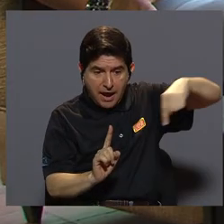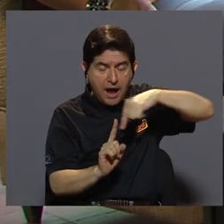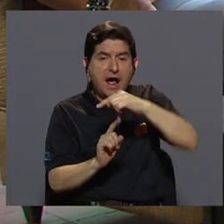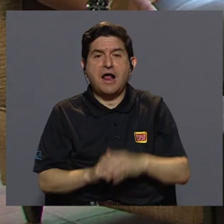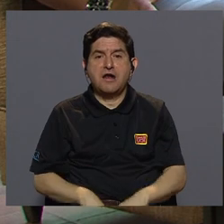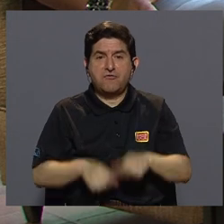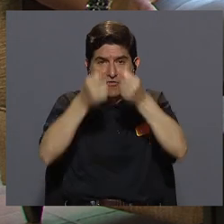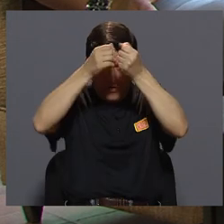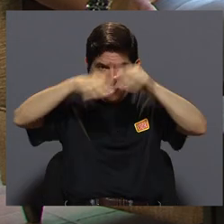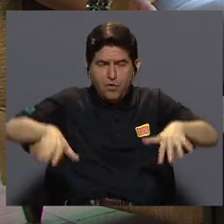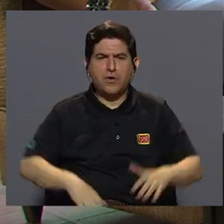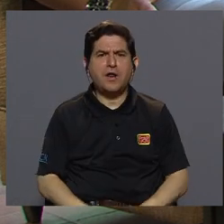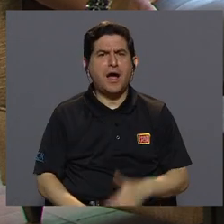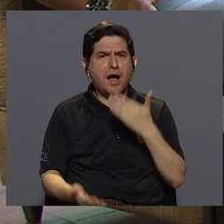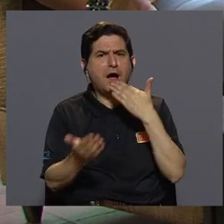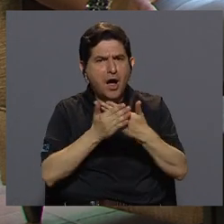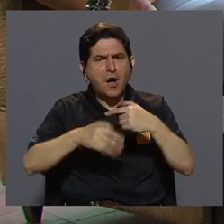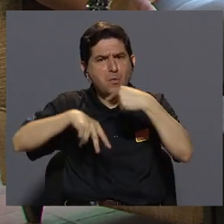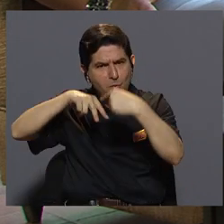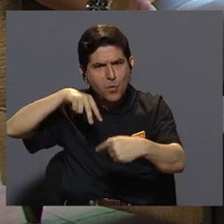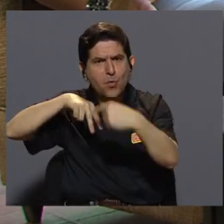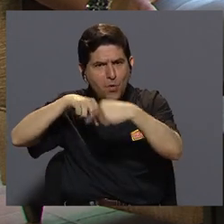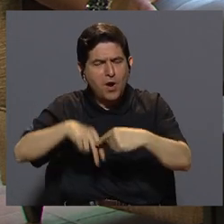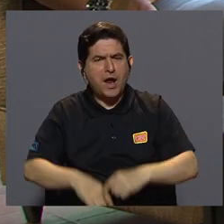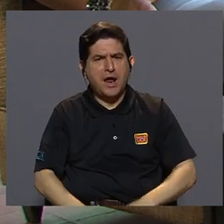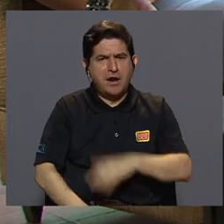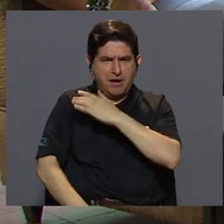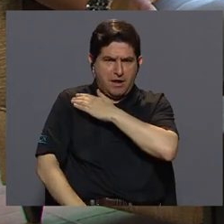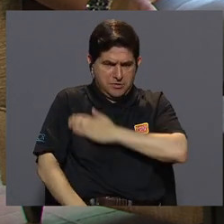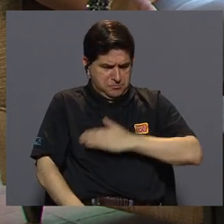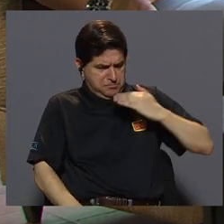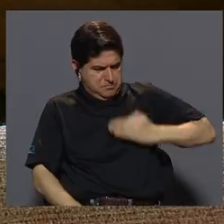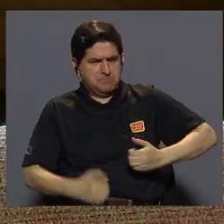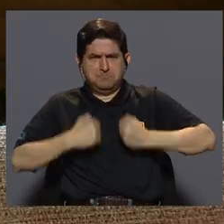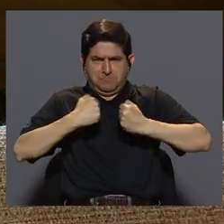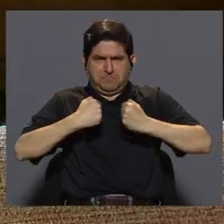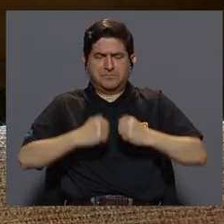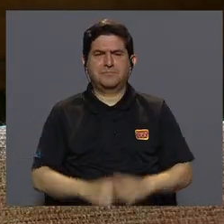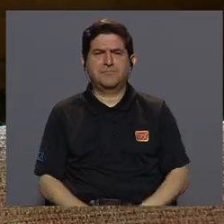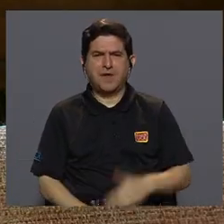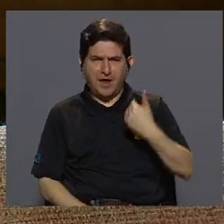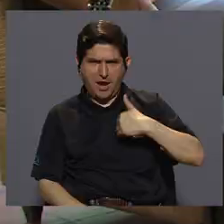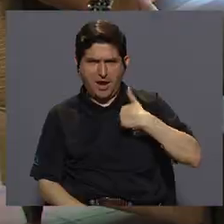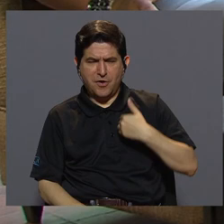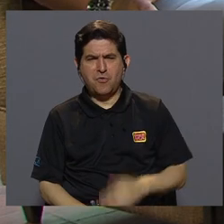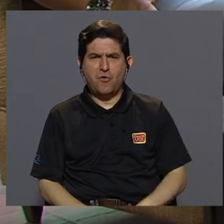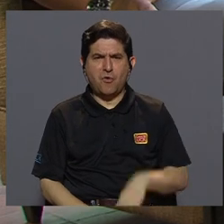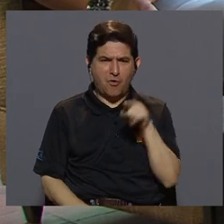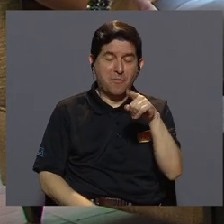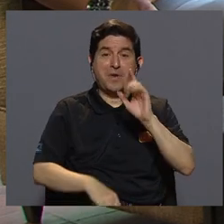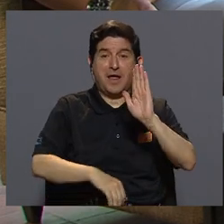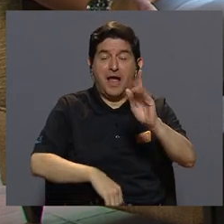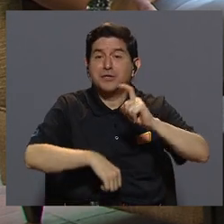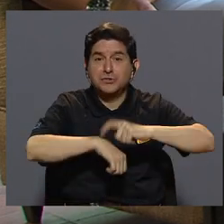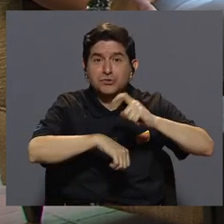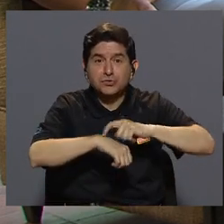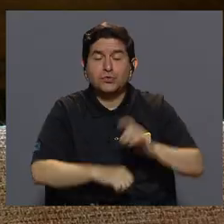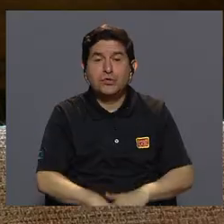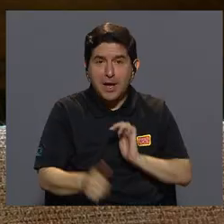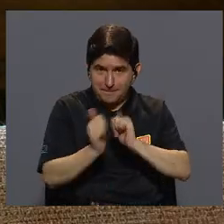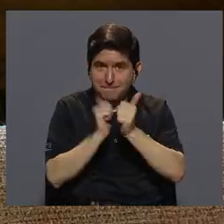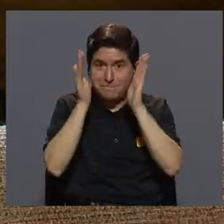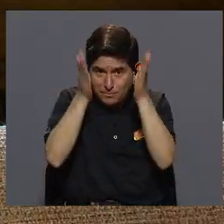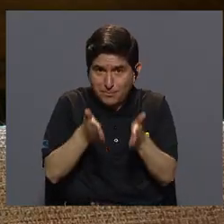buenas piernas, buenos pectorales. Exactamente, y... pochotón, ¿verdad? Y entonces, Rodrigo era un hombre fitness de la época, qué